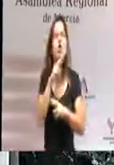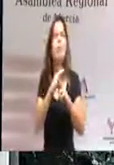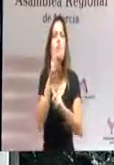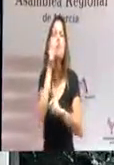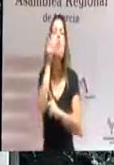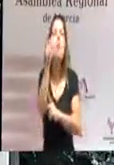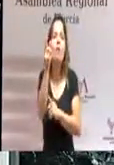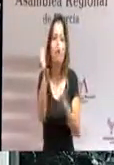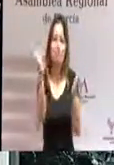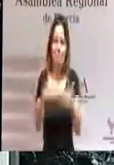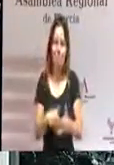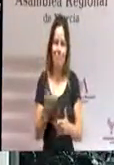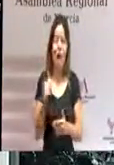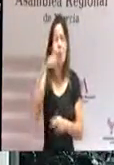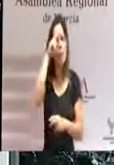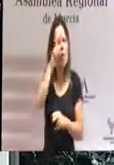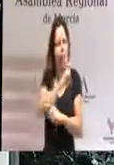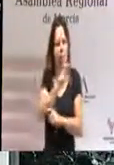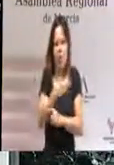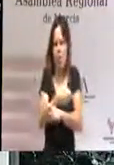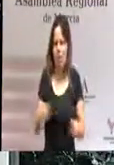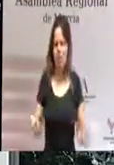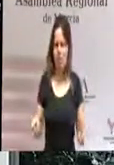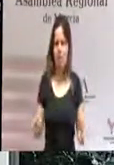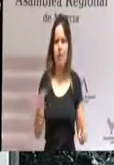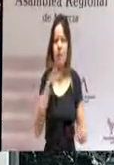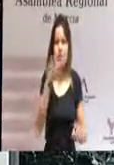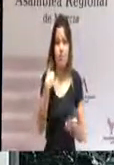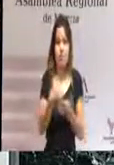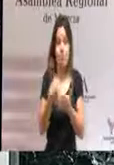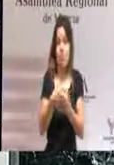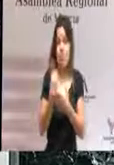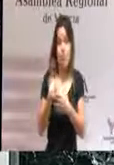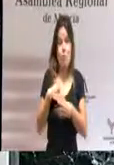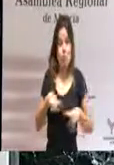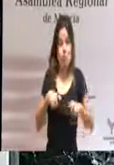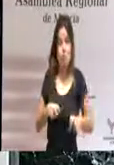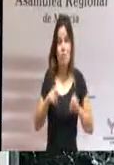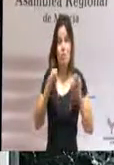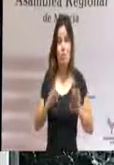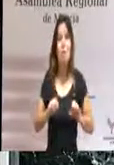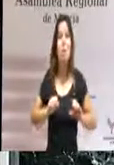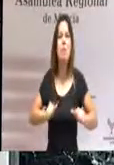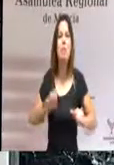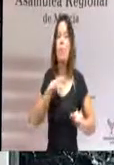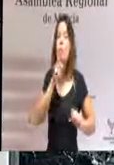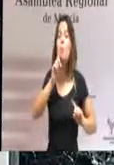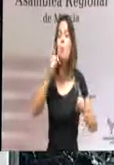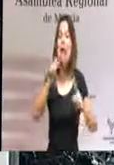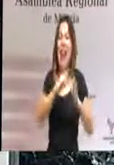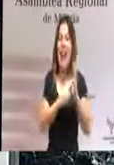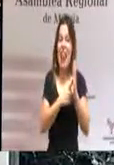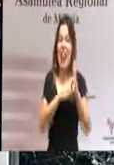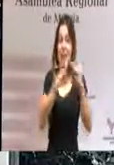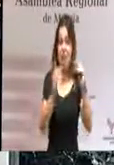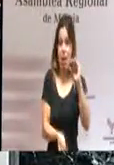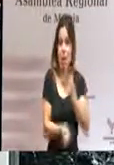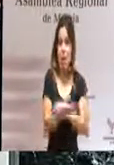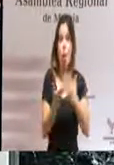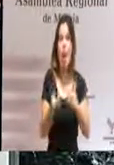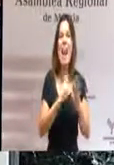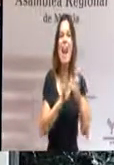Sus preocupaciones han sido otras en este año y lo demostraron desde el primer día. La primera ley que aprobó esta Asamblea fue la